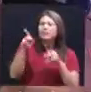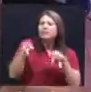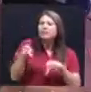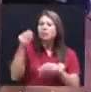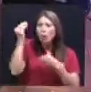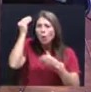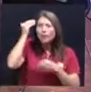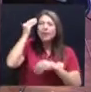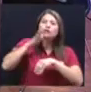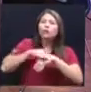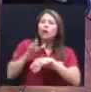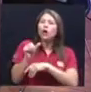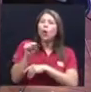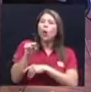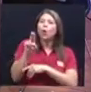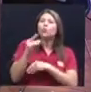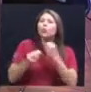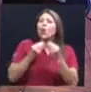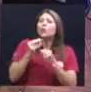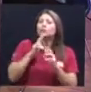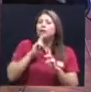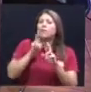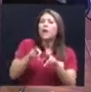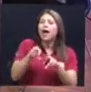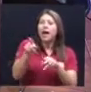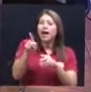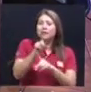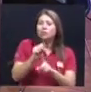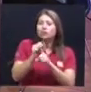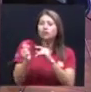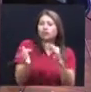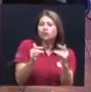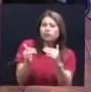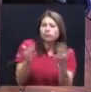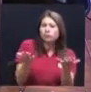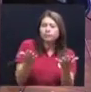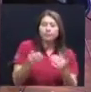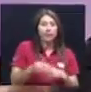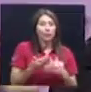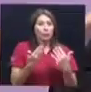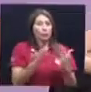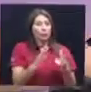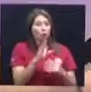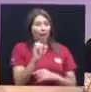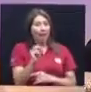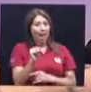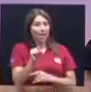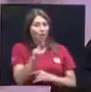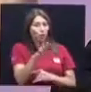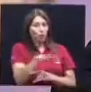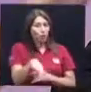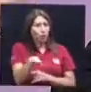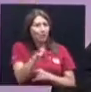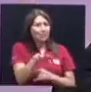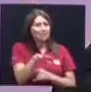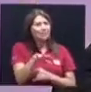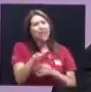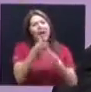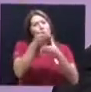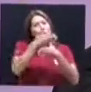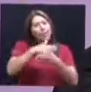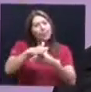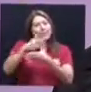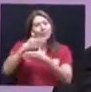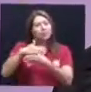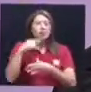la ONU y su papel ante este conflicto tenemos en las Naciones Unidas una división bueno que siempre se ha dado